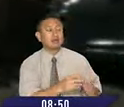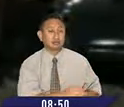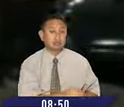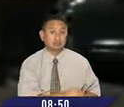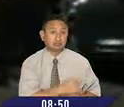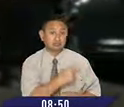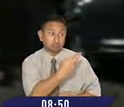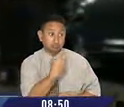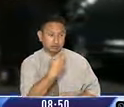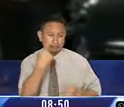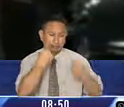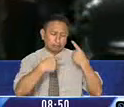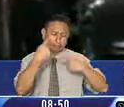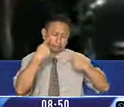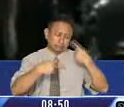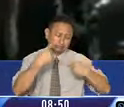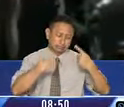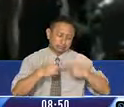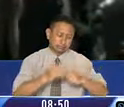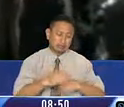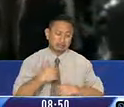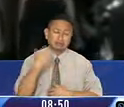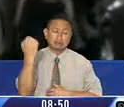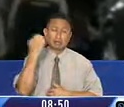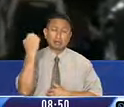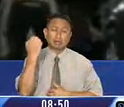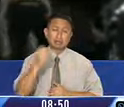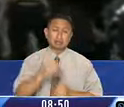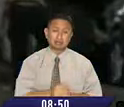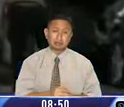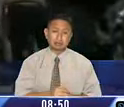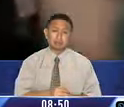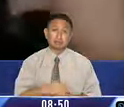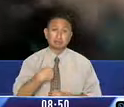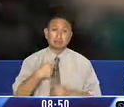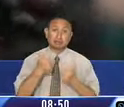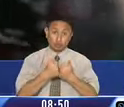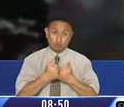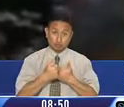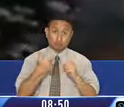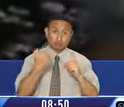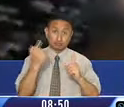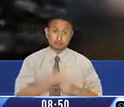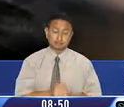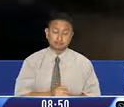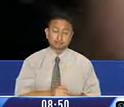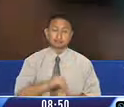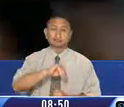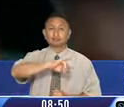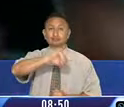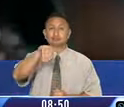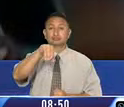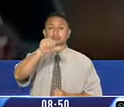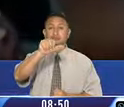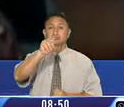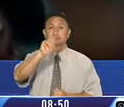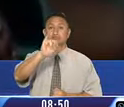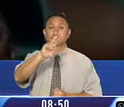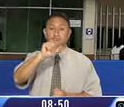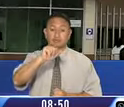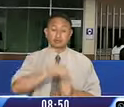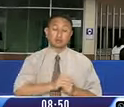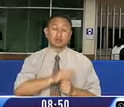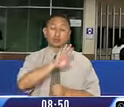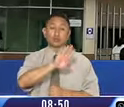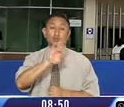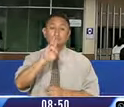ella llorando, dice: estoy en emergencia, dispararon a mi novio. Javier R., de 47 años, de nacionalidad